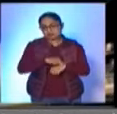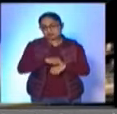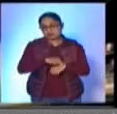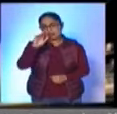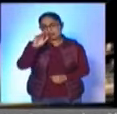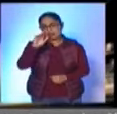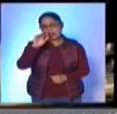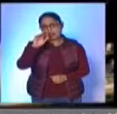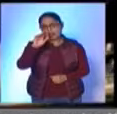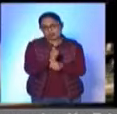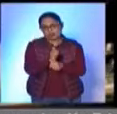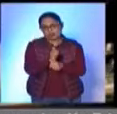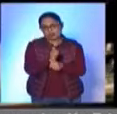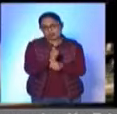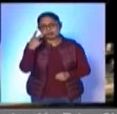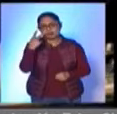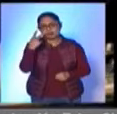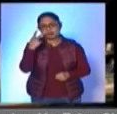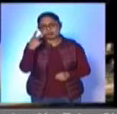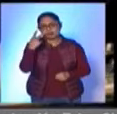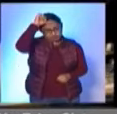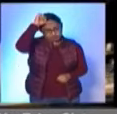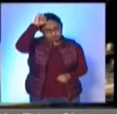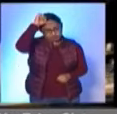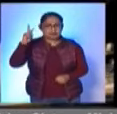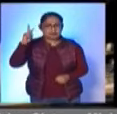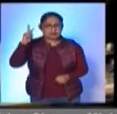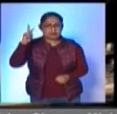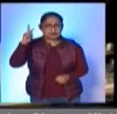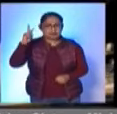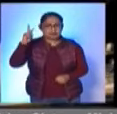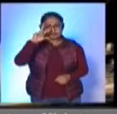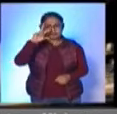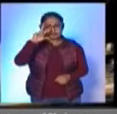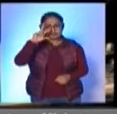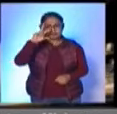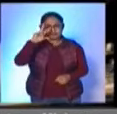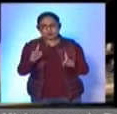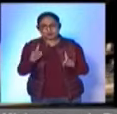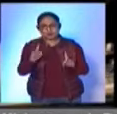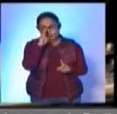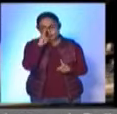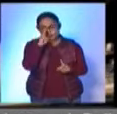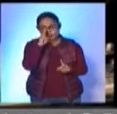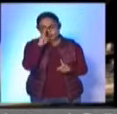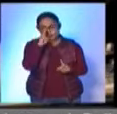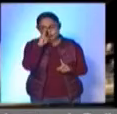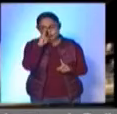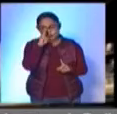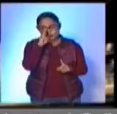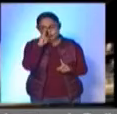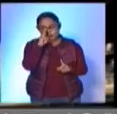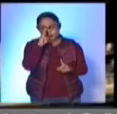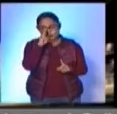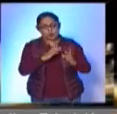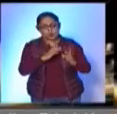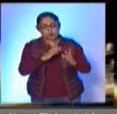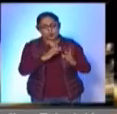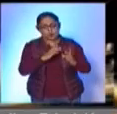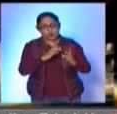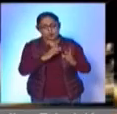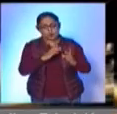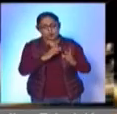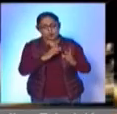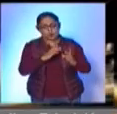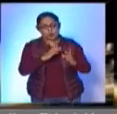un neurocirujano que lucha contra sus valores para curar una enfermedad degenerativa que ataca a su hija.